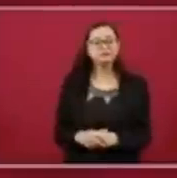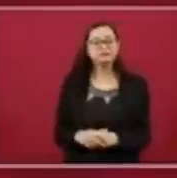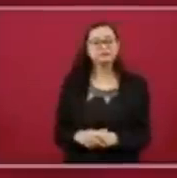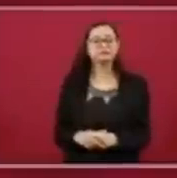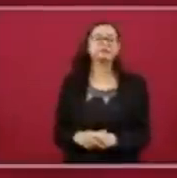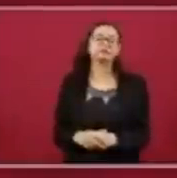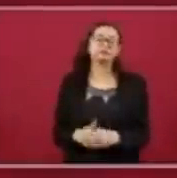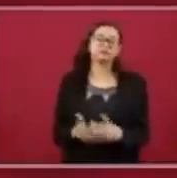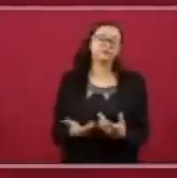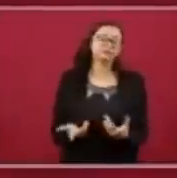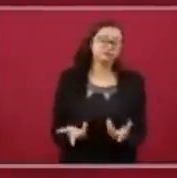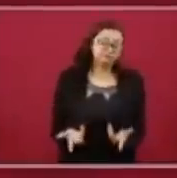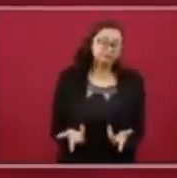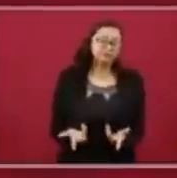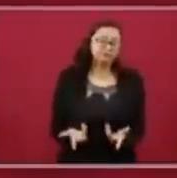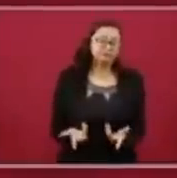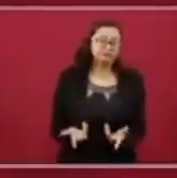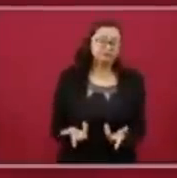hay una actitud